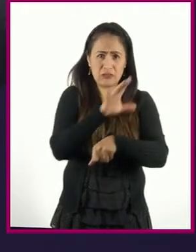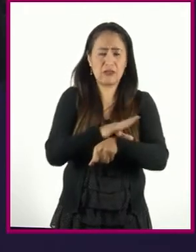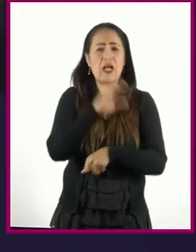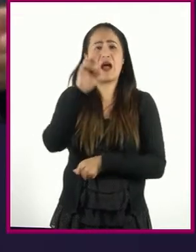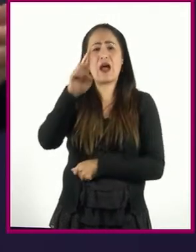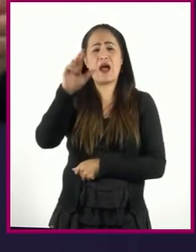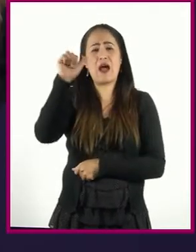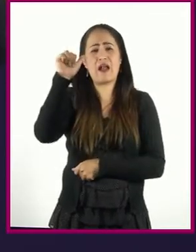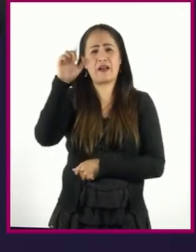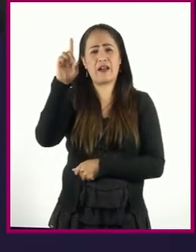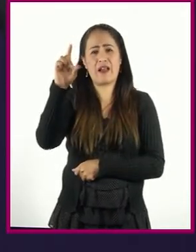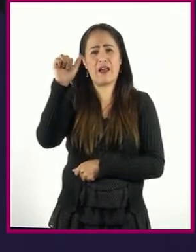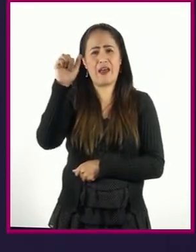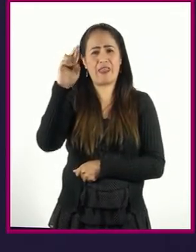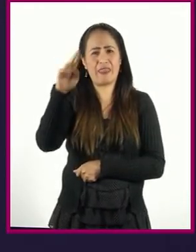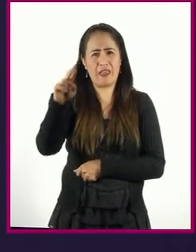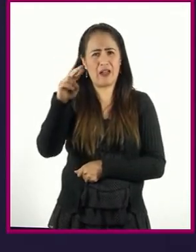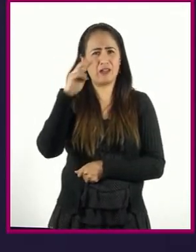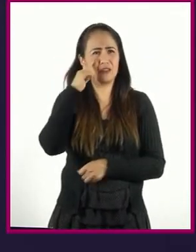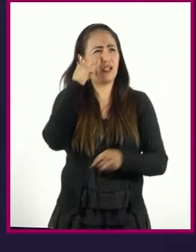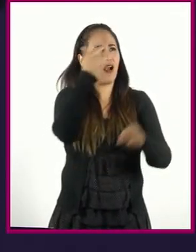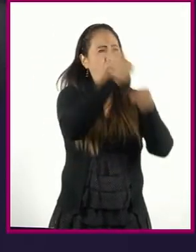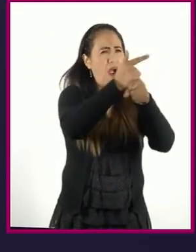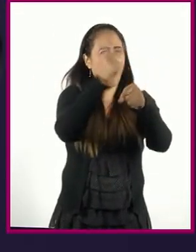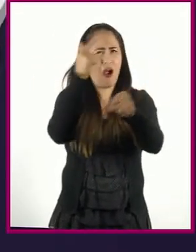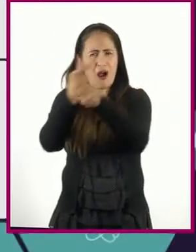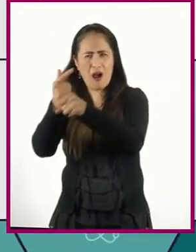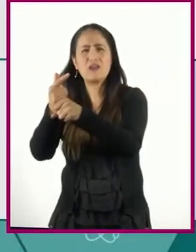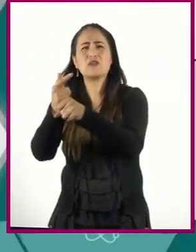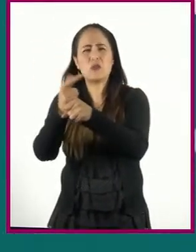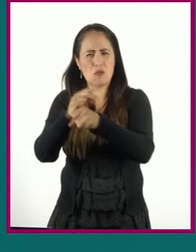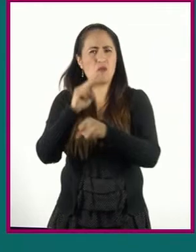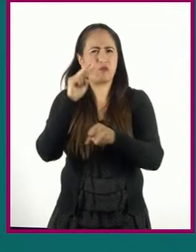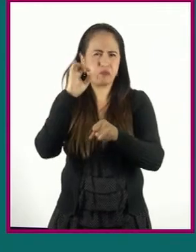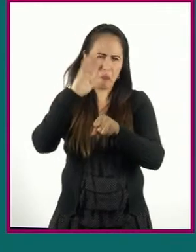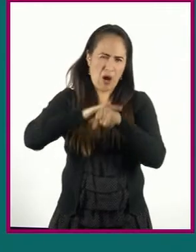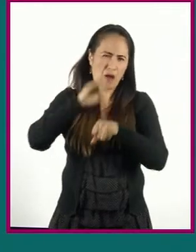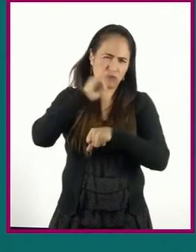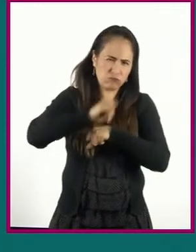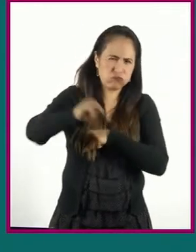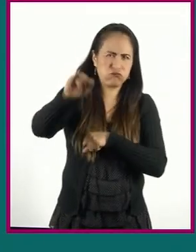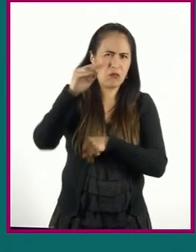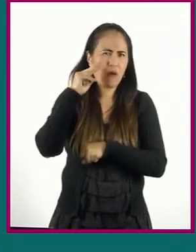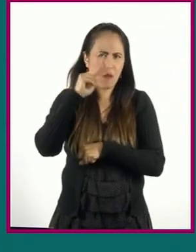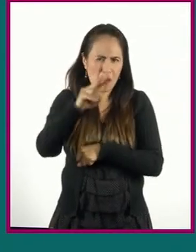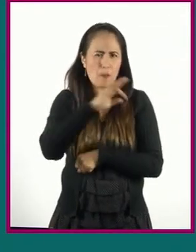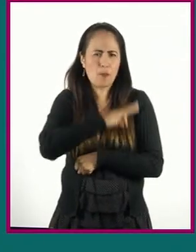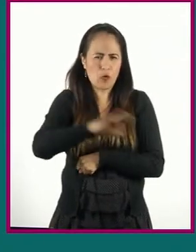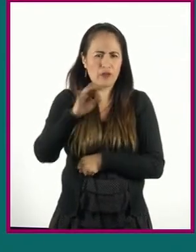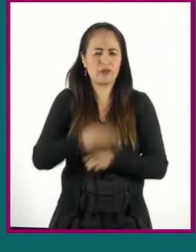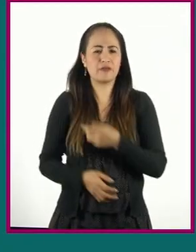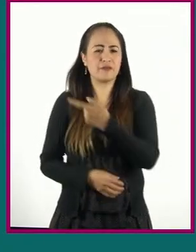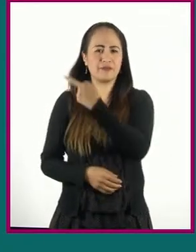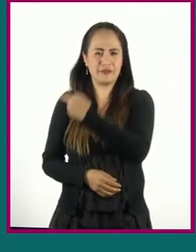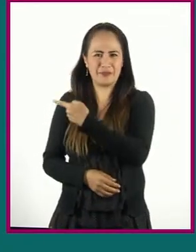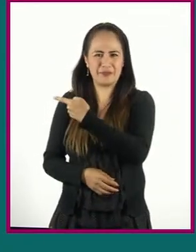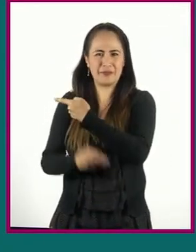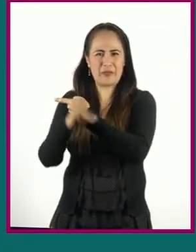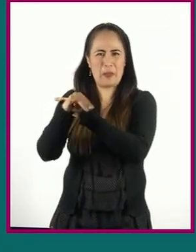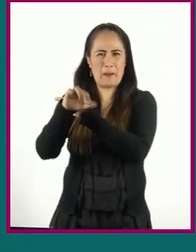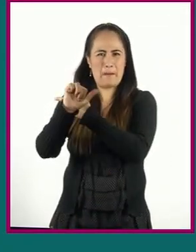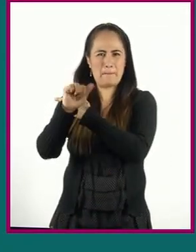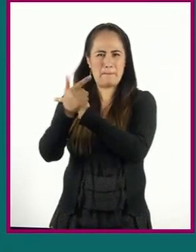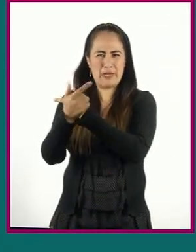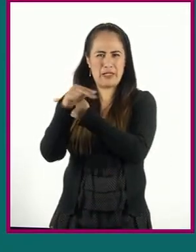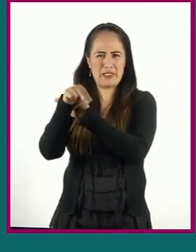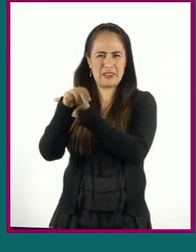podían aumentar su rango de visión. El magnetrón es un cilindro metálico que